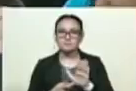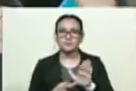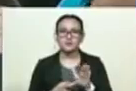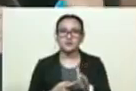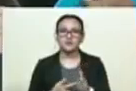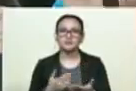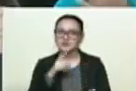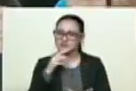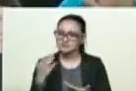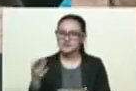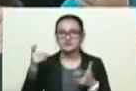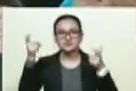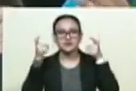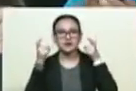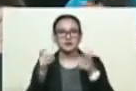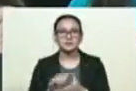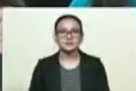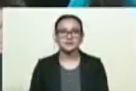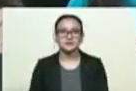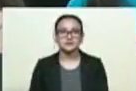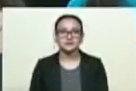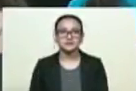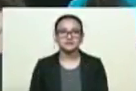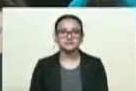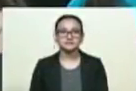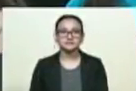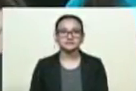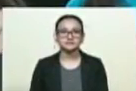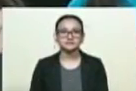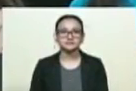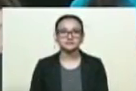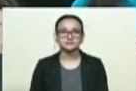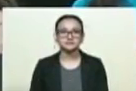amado comandante Hugo Chávez, David, Jennifer, Ana.